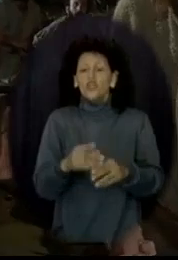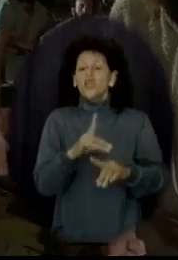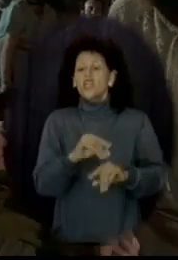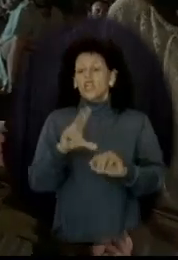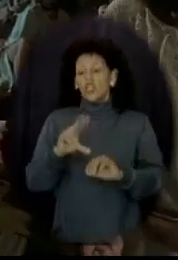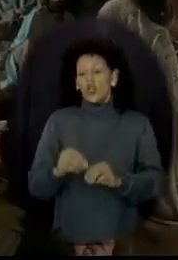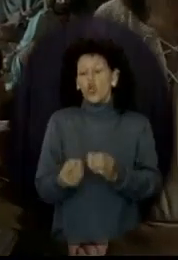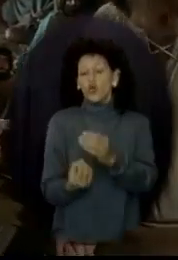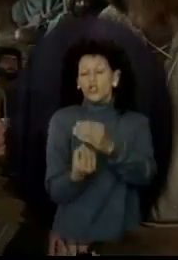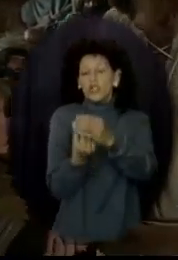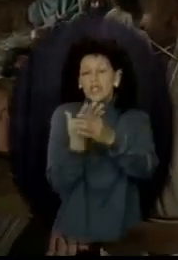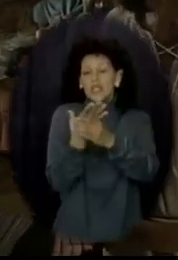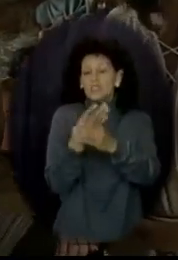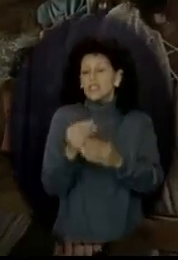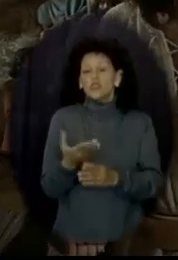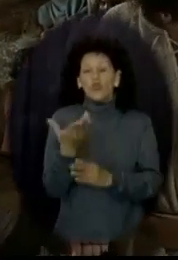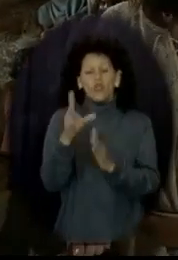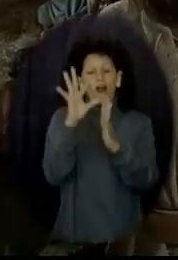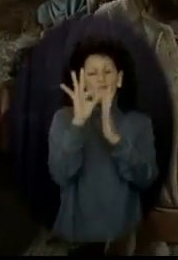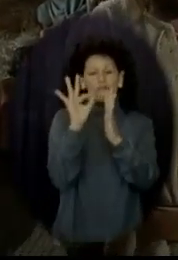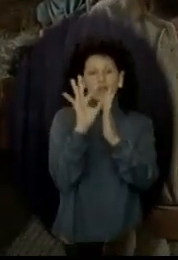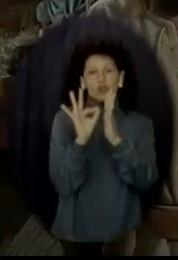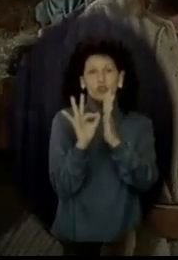De modo que no dan fruto.